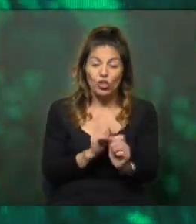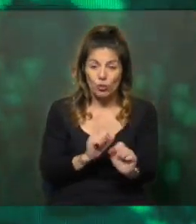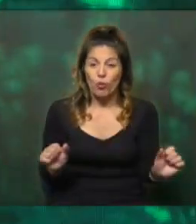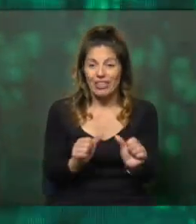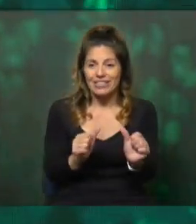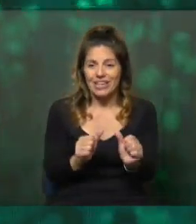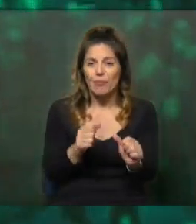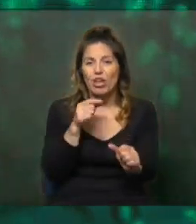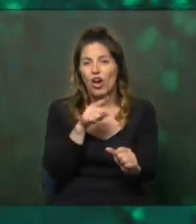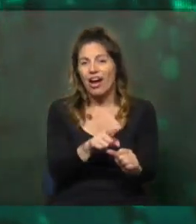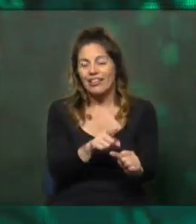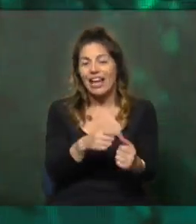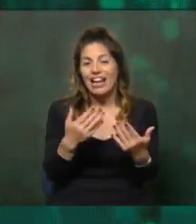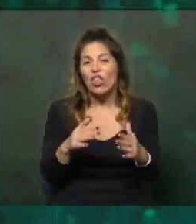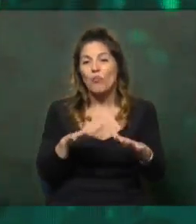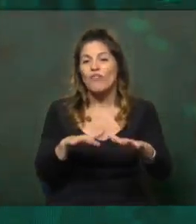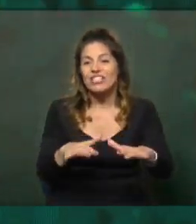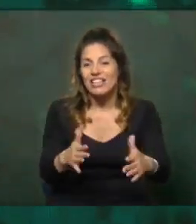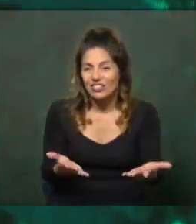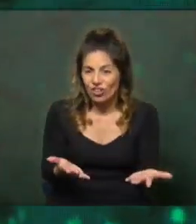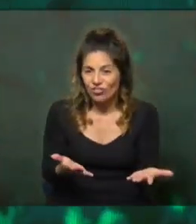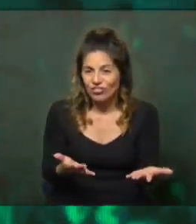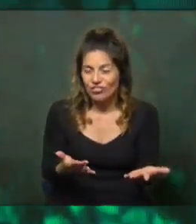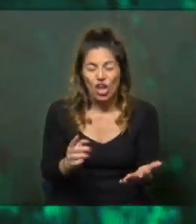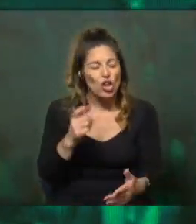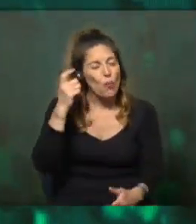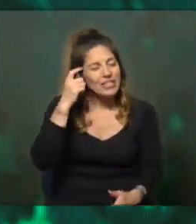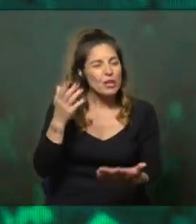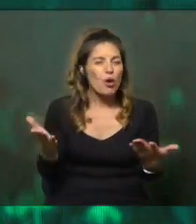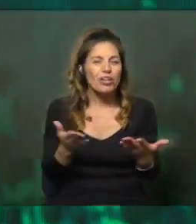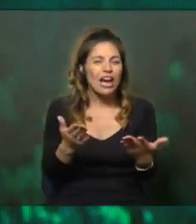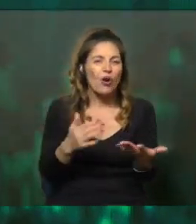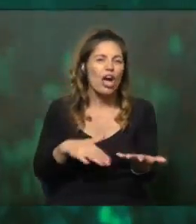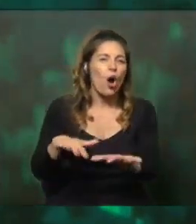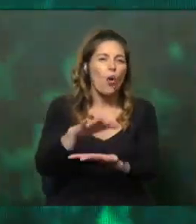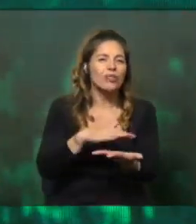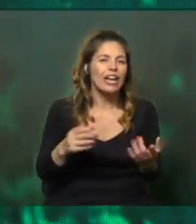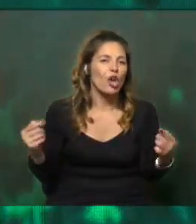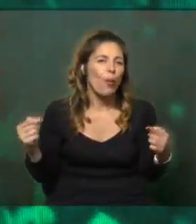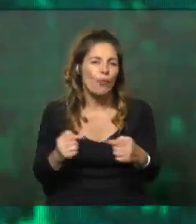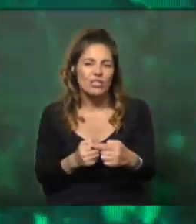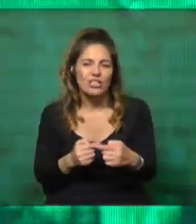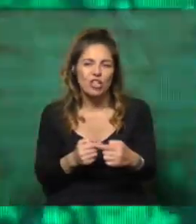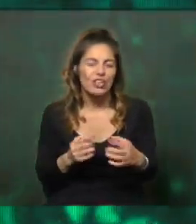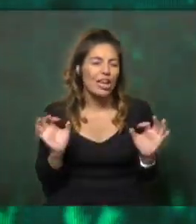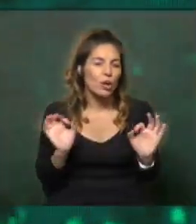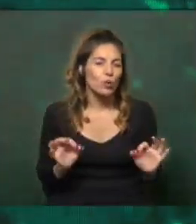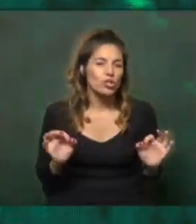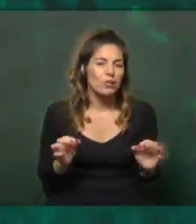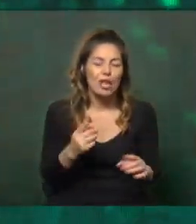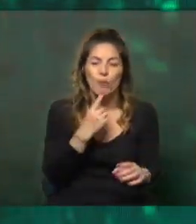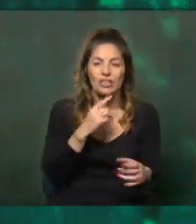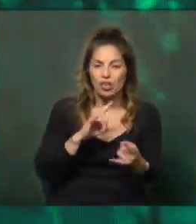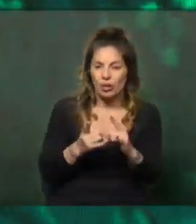por decreto Pero entonces ahí vamos al lado de la movilización lo que digo es no pensemos que ahora vamos a ir a un terreno de oposición exclusivamente político